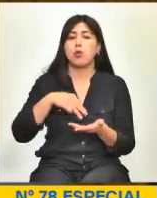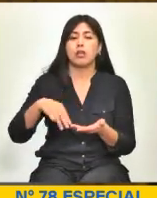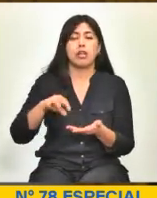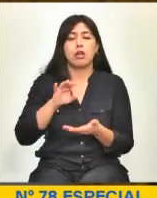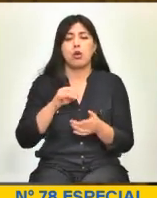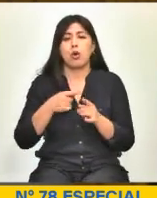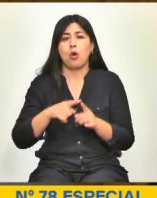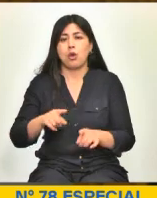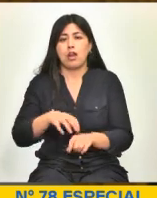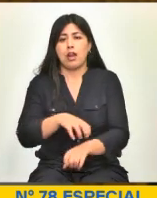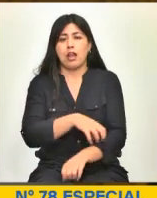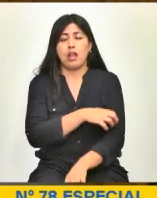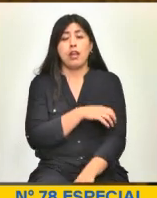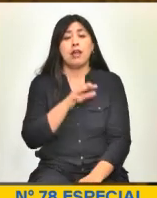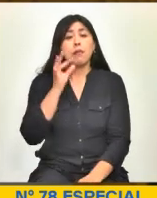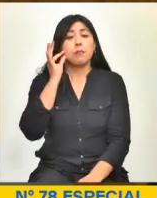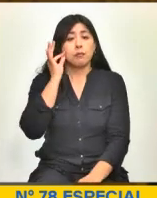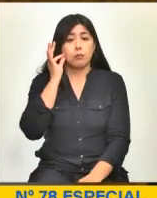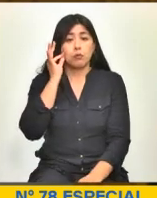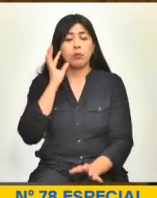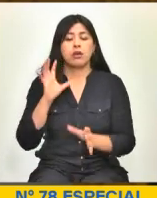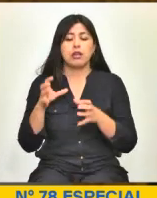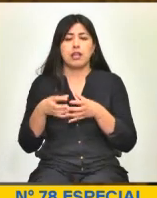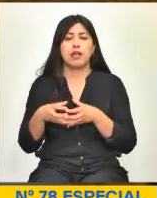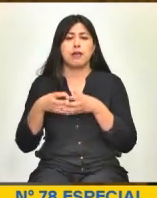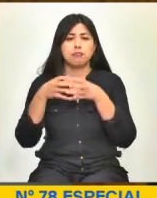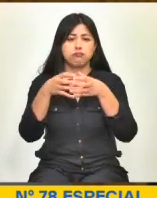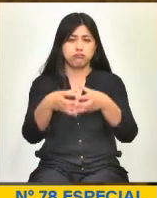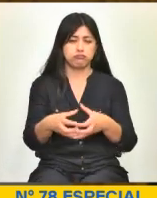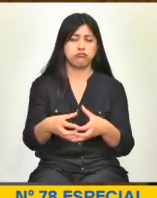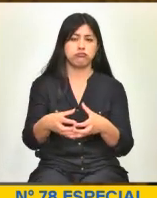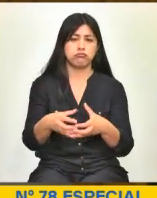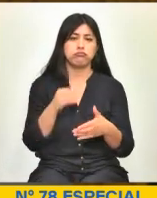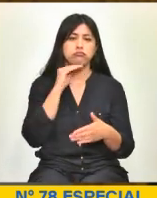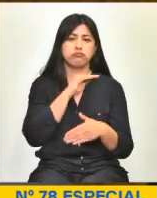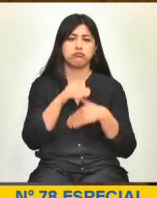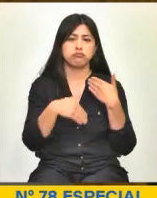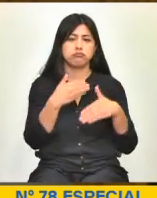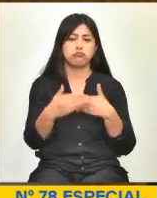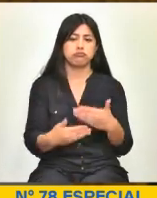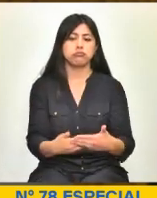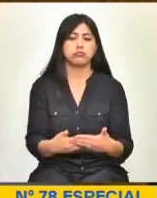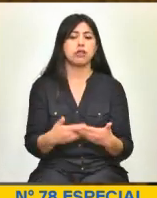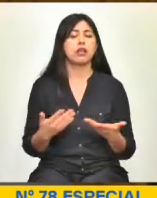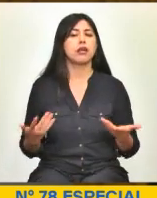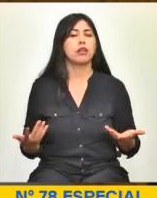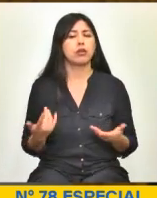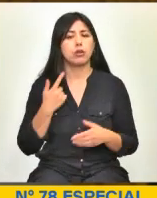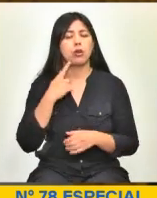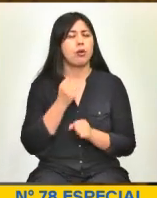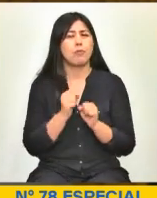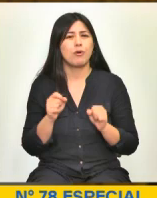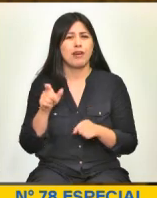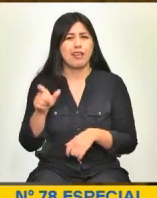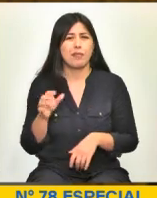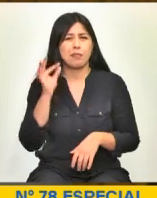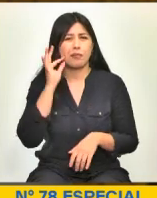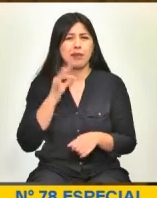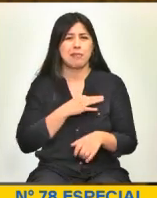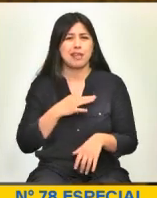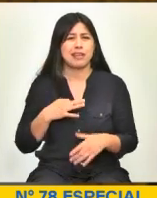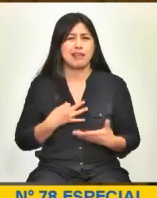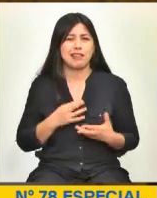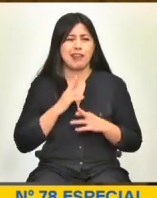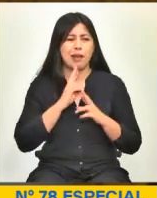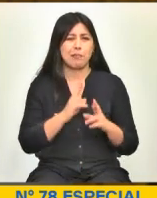recibir, ella pone a su equipo a disposición y acelera el tranco. Pero no puede ser que ella tenga que estar resolviendo estas cosas.